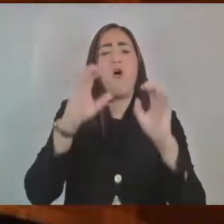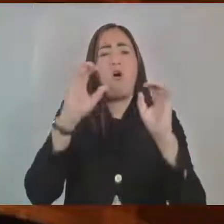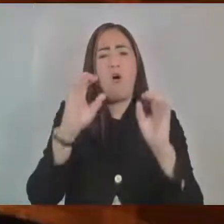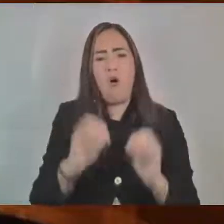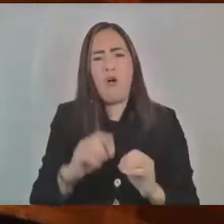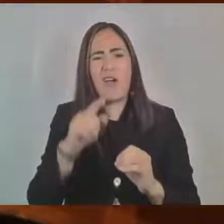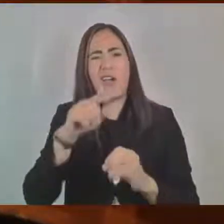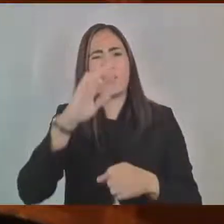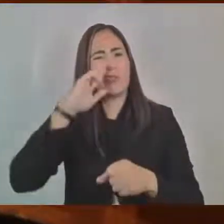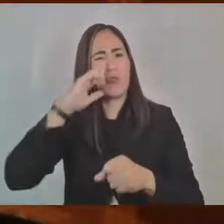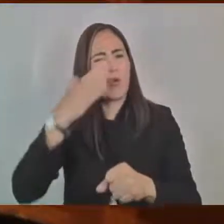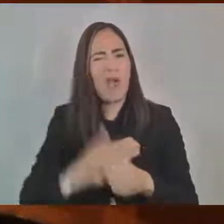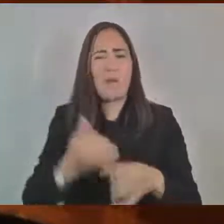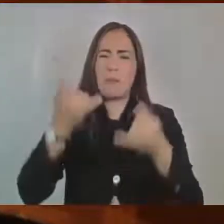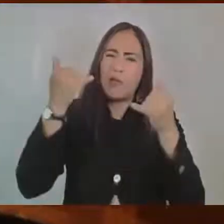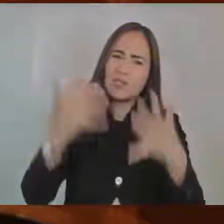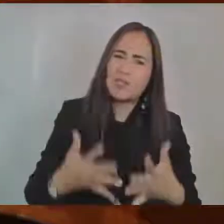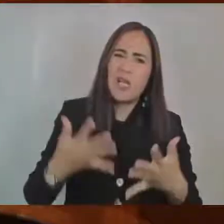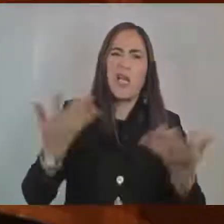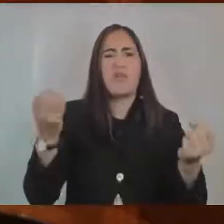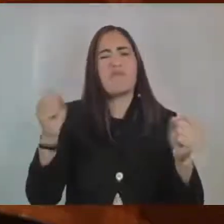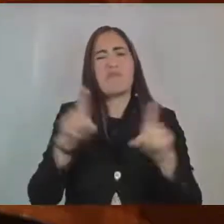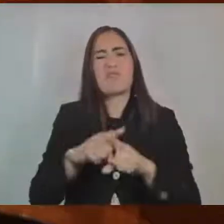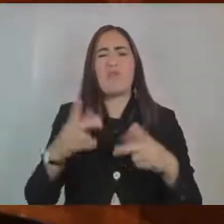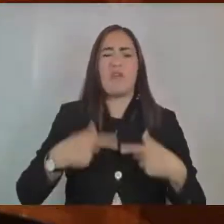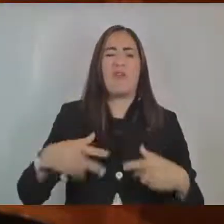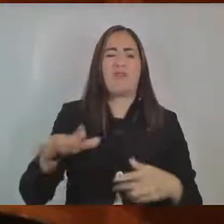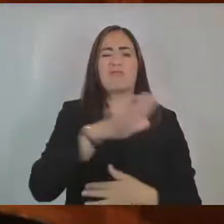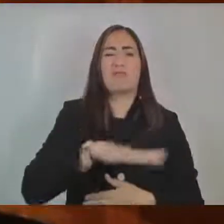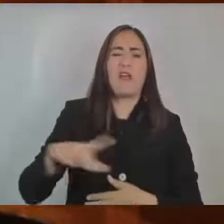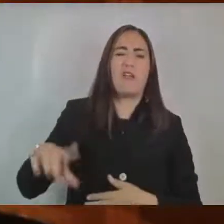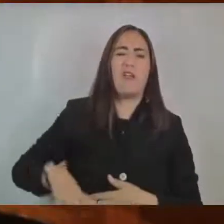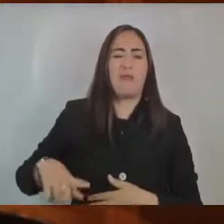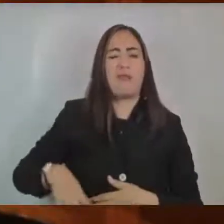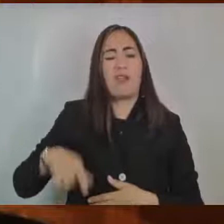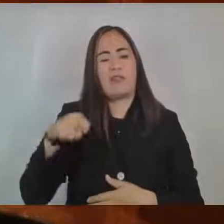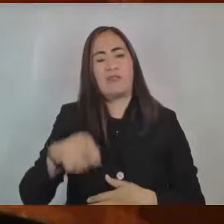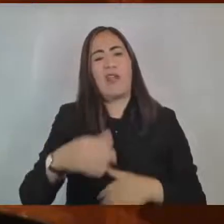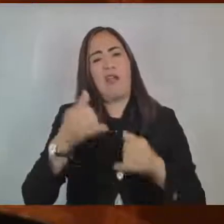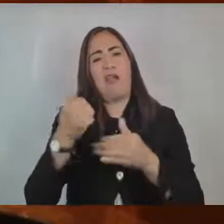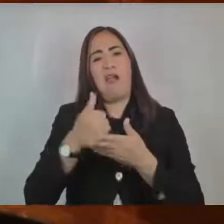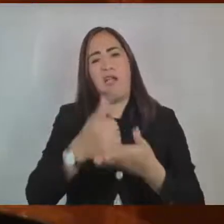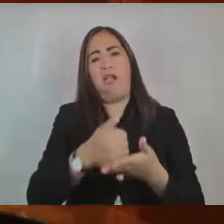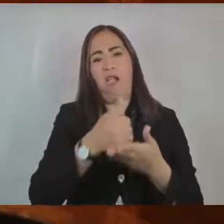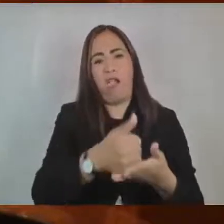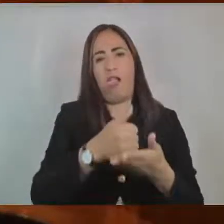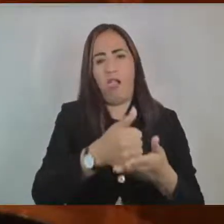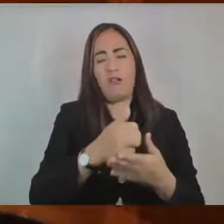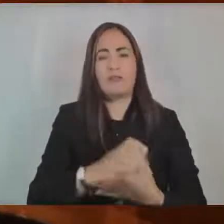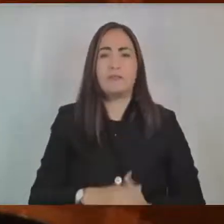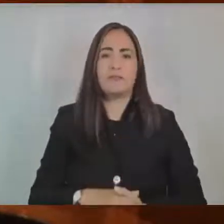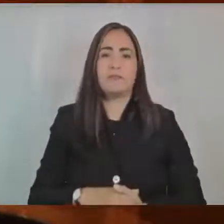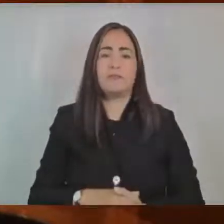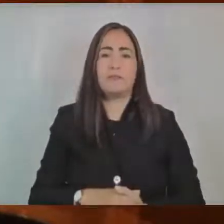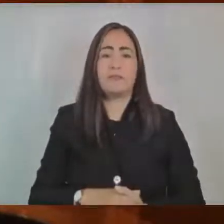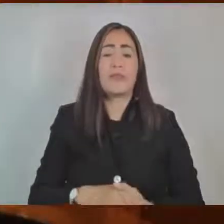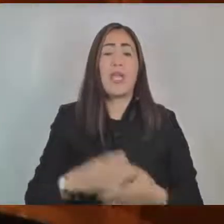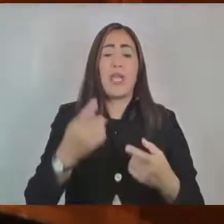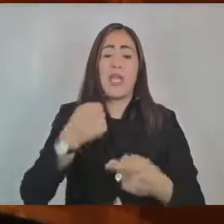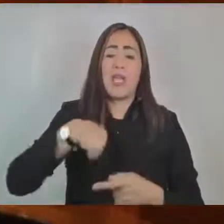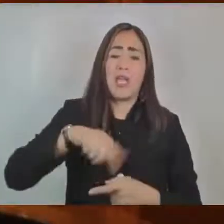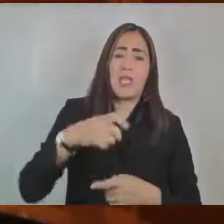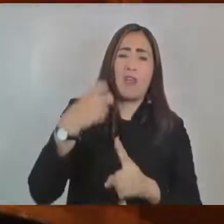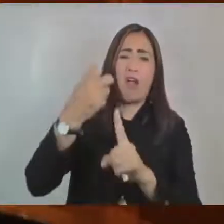una carga para la familia y la sociedad. La discapacidad ha sido colectivamente